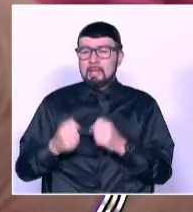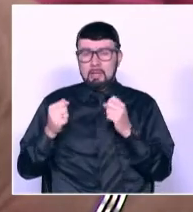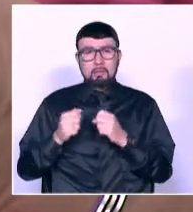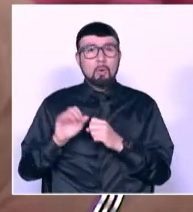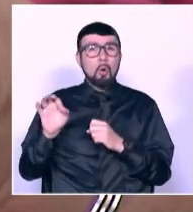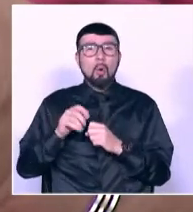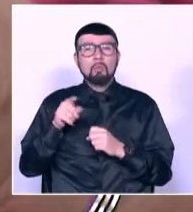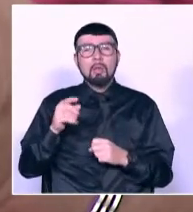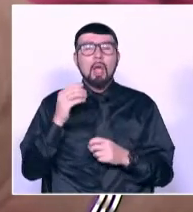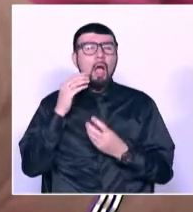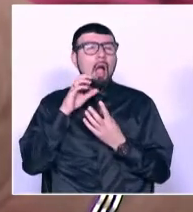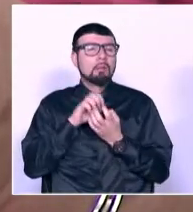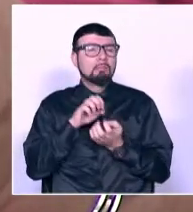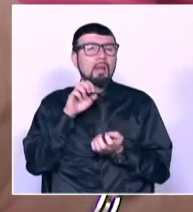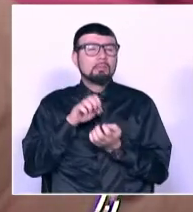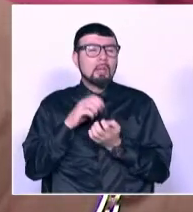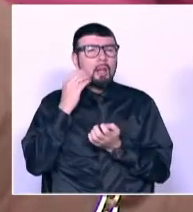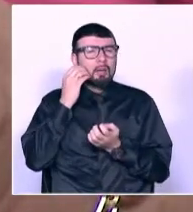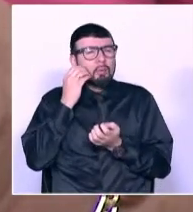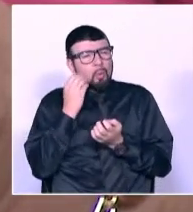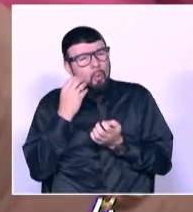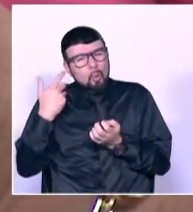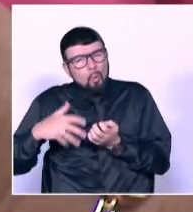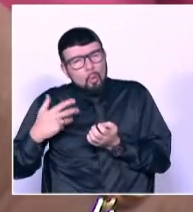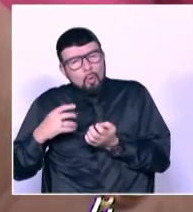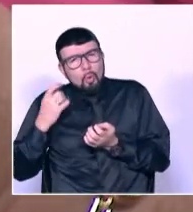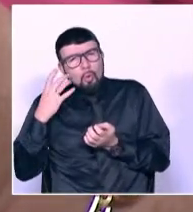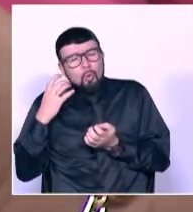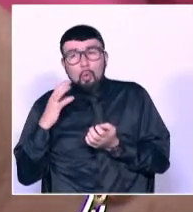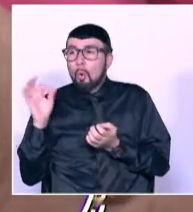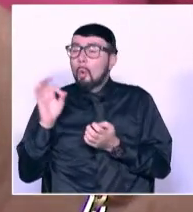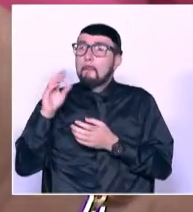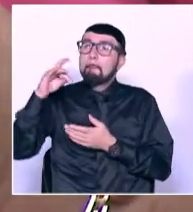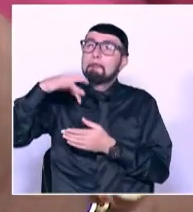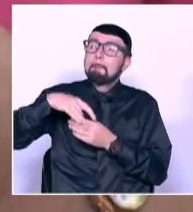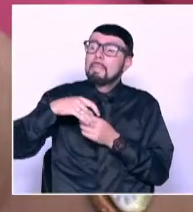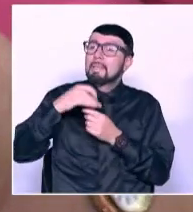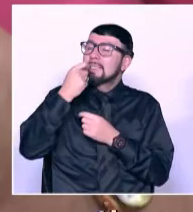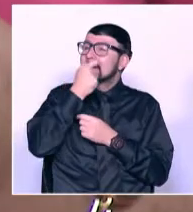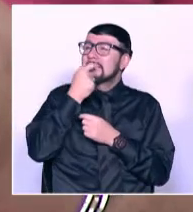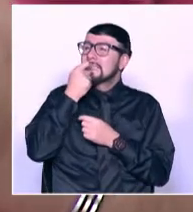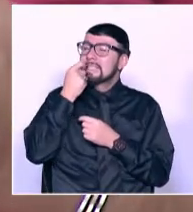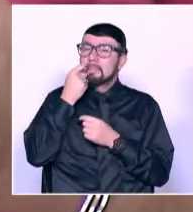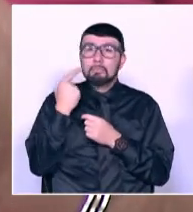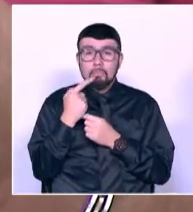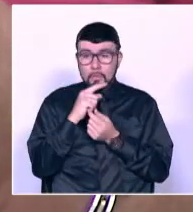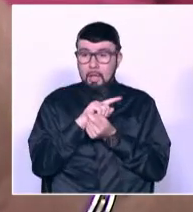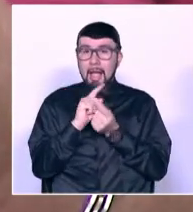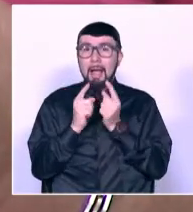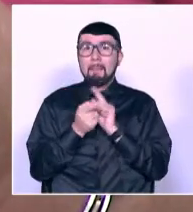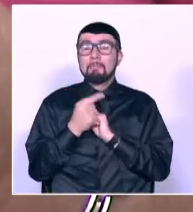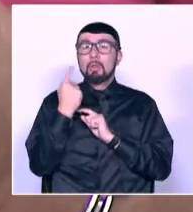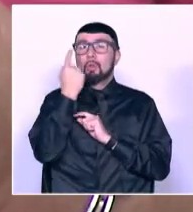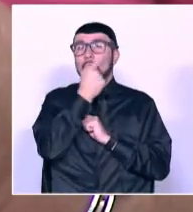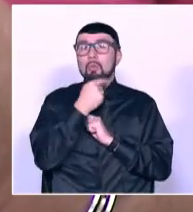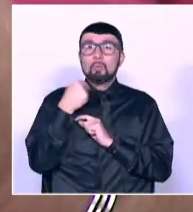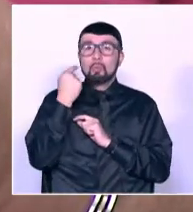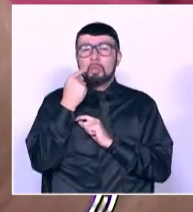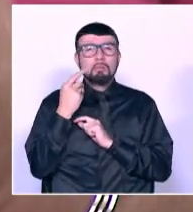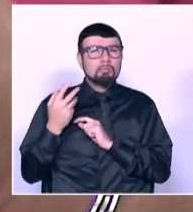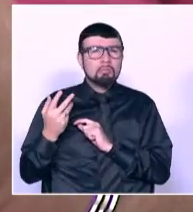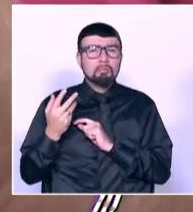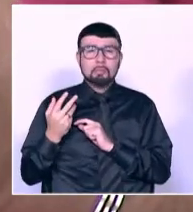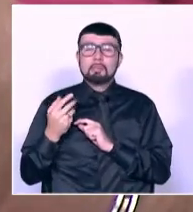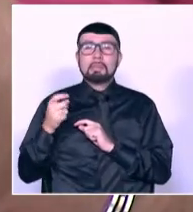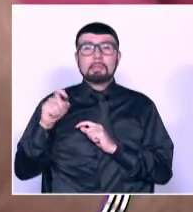una cosa dura o me hicieron un tratamiento odontológico que me cambió un poquito la oclusión, entonces yo debo realizar